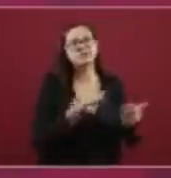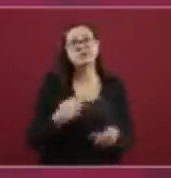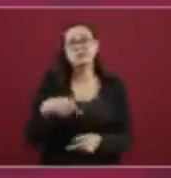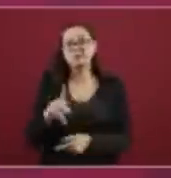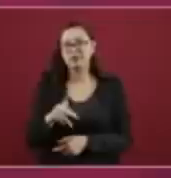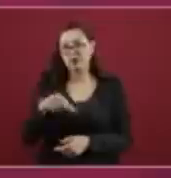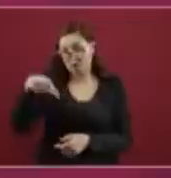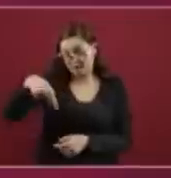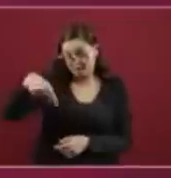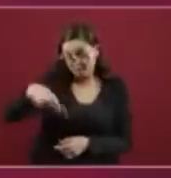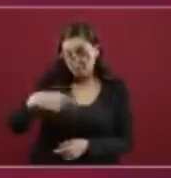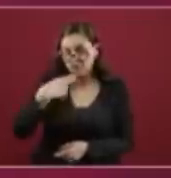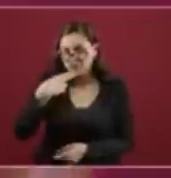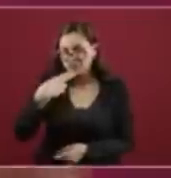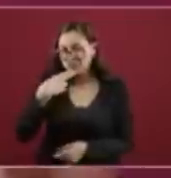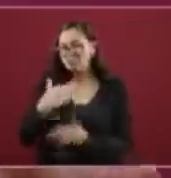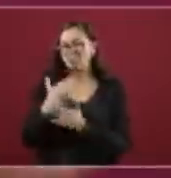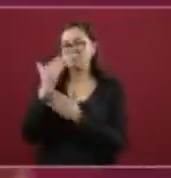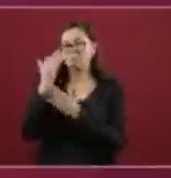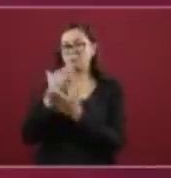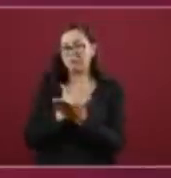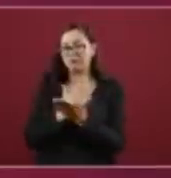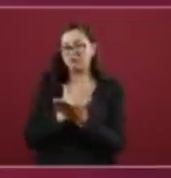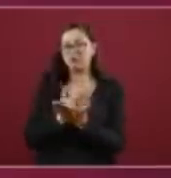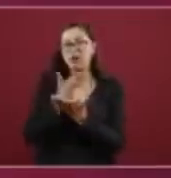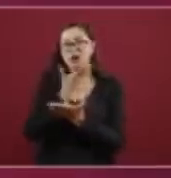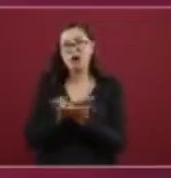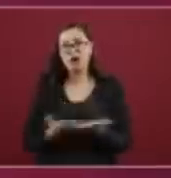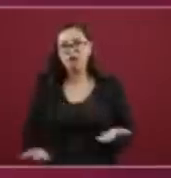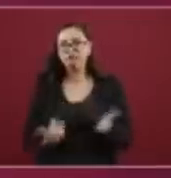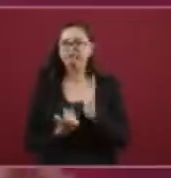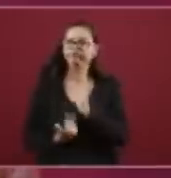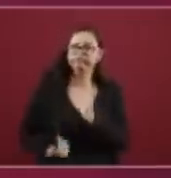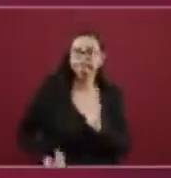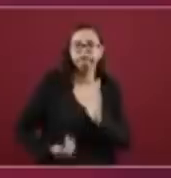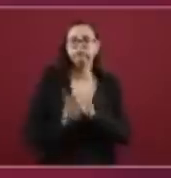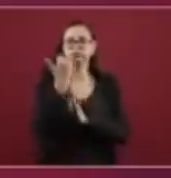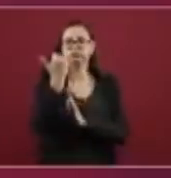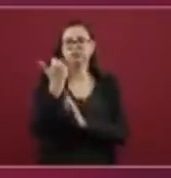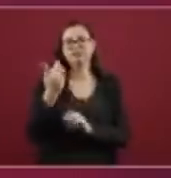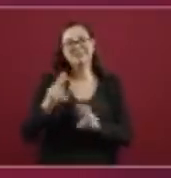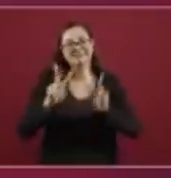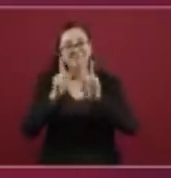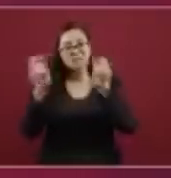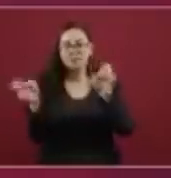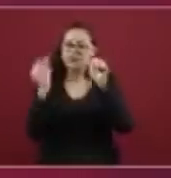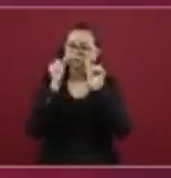tenemos que atender el tema, porque si